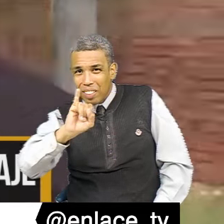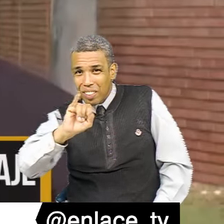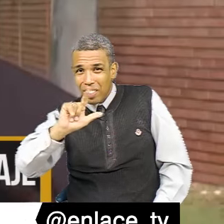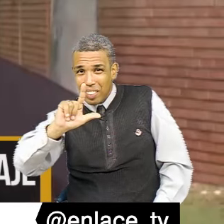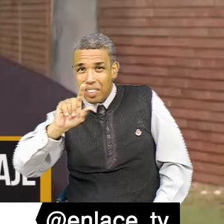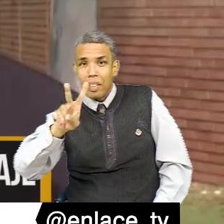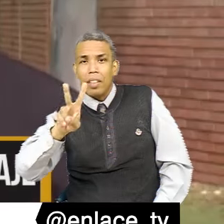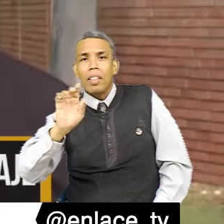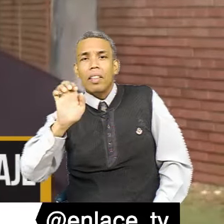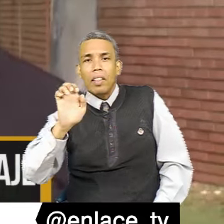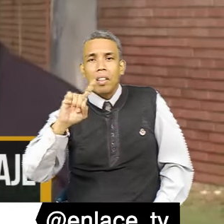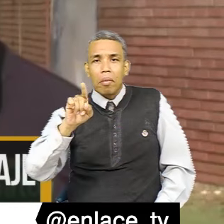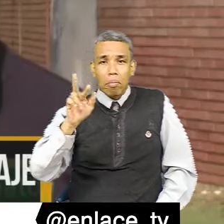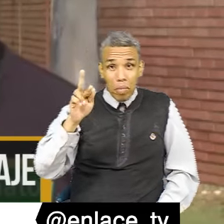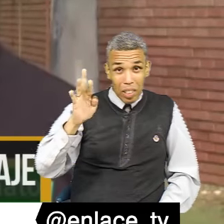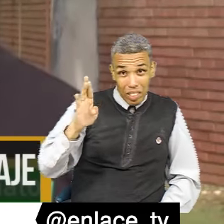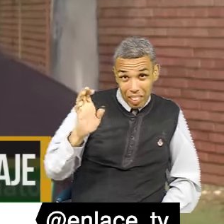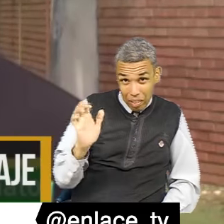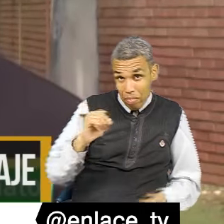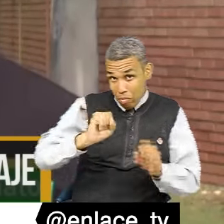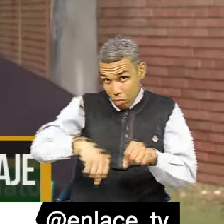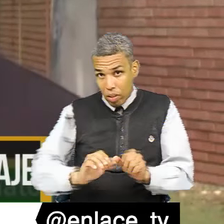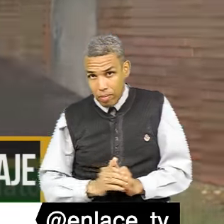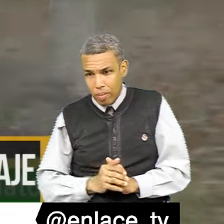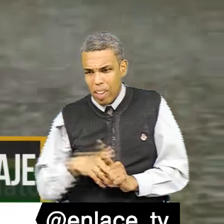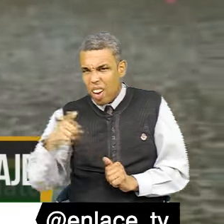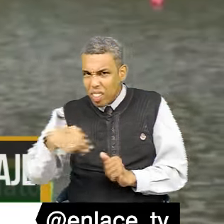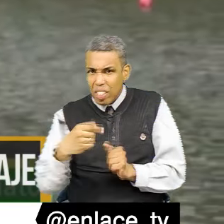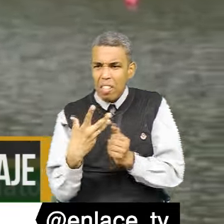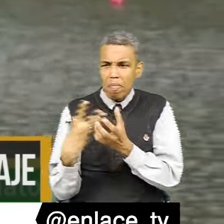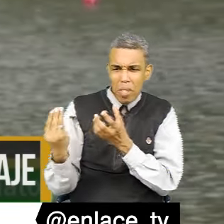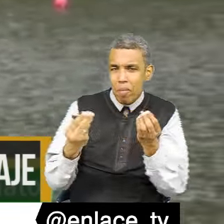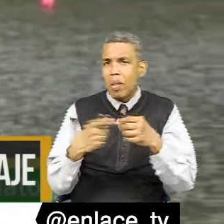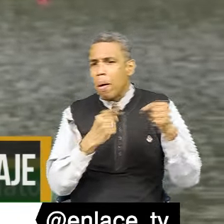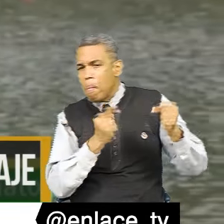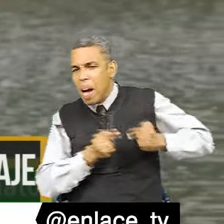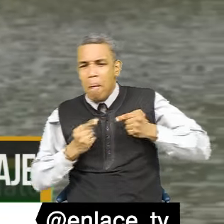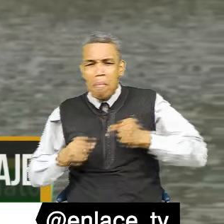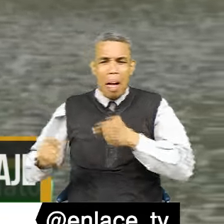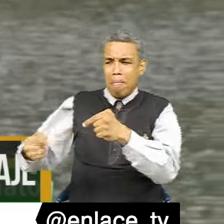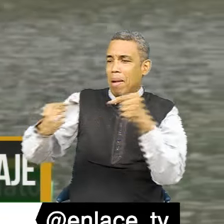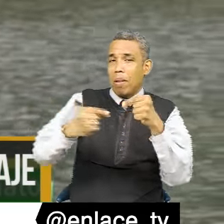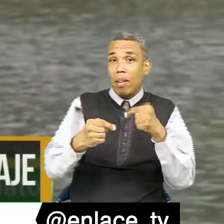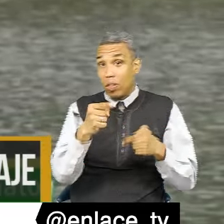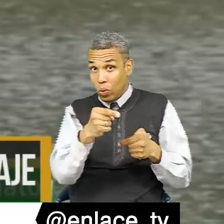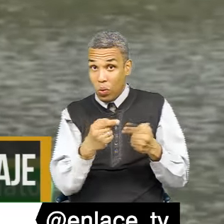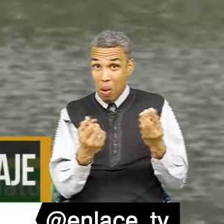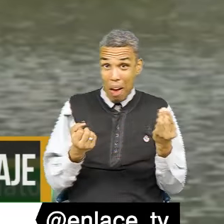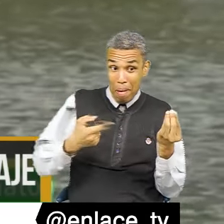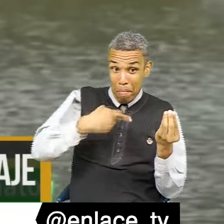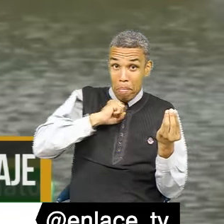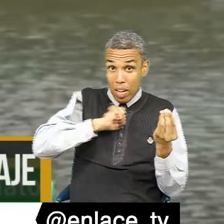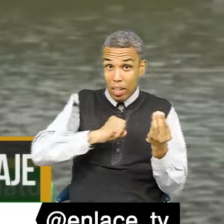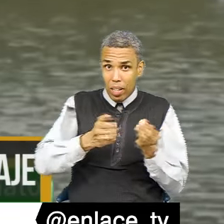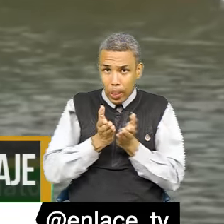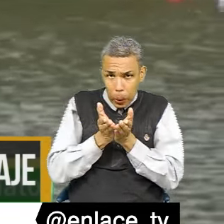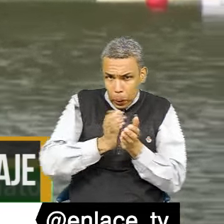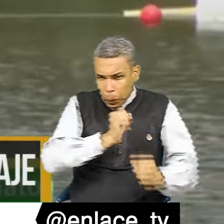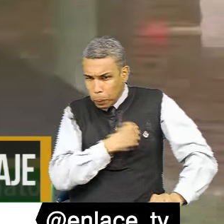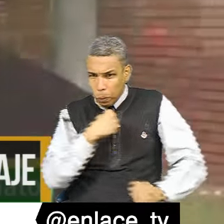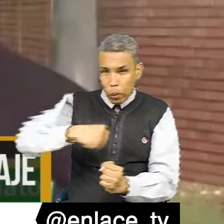invitamos para que nos acompañen y para que acompañen a la delegación de Barranca Bermeja que va a representar a Santander en este magno evento. Hay deportistas